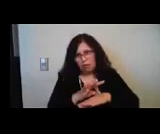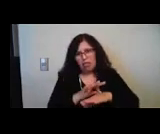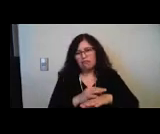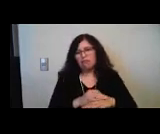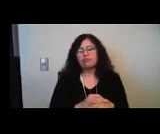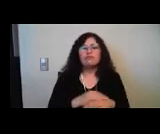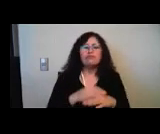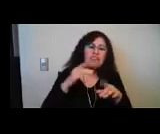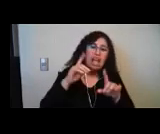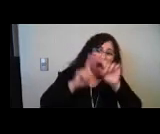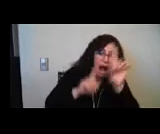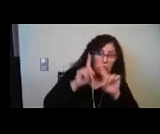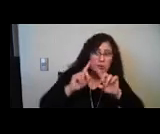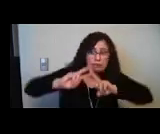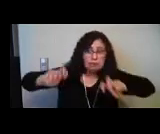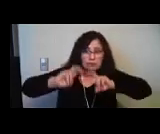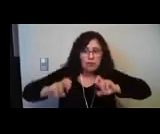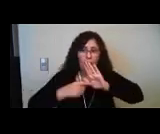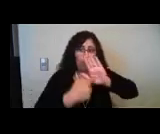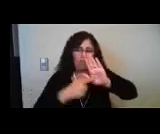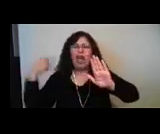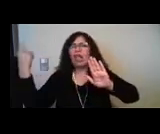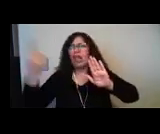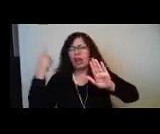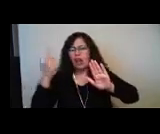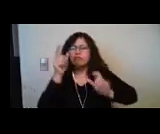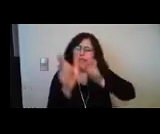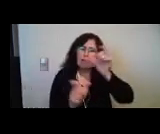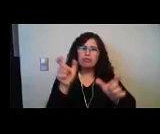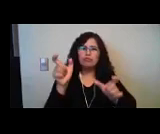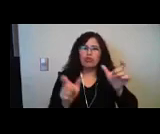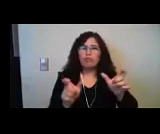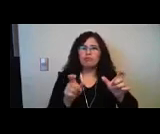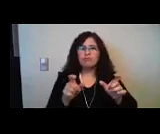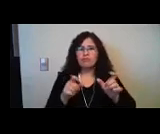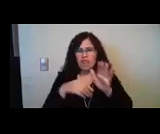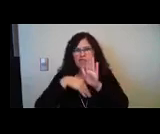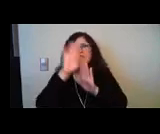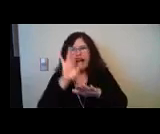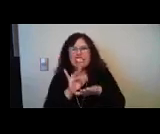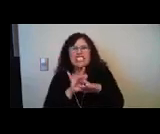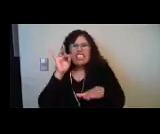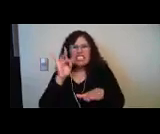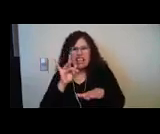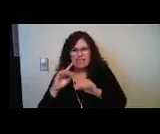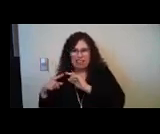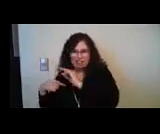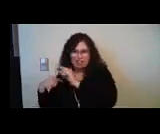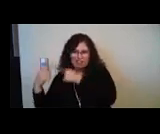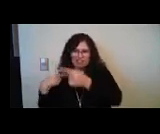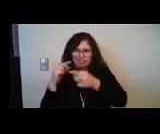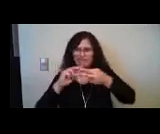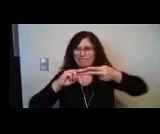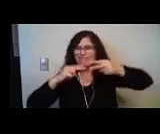los estudios demuestran que en general hay personas que tienen una mayor susceptibilidad genética de